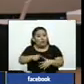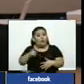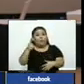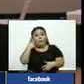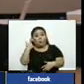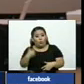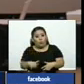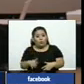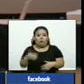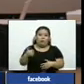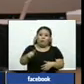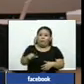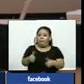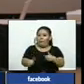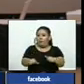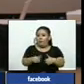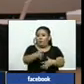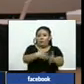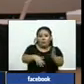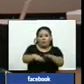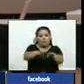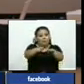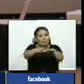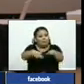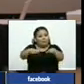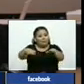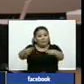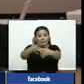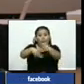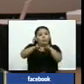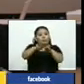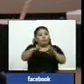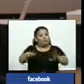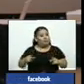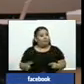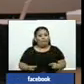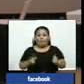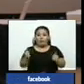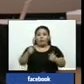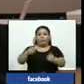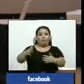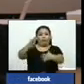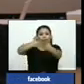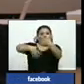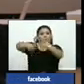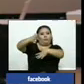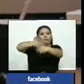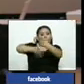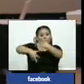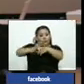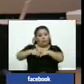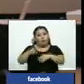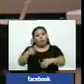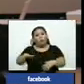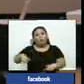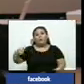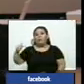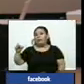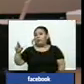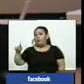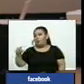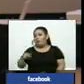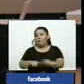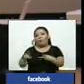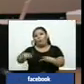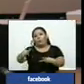en las zonas, digamos, las planicies son las zonas más susceptibles a inundaciones por tsunamis. Estamos hablando de la zona de Garita Palmera y